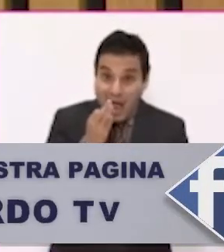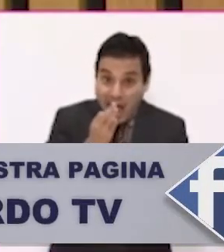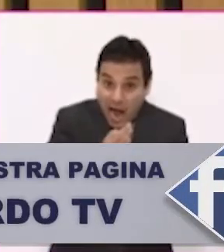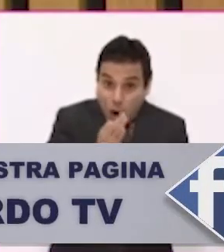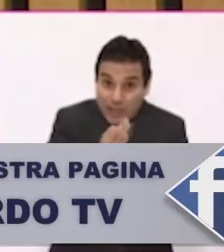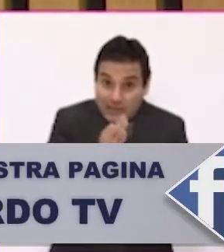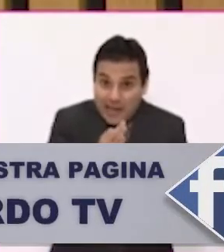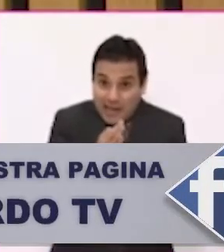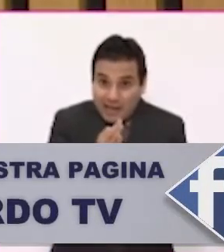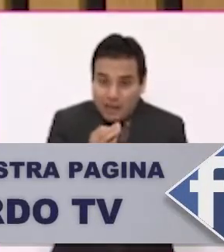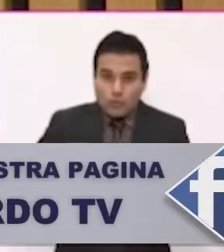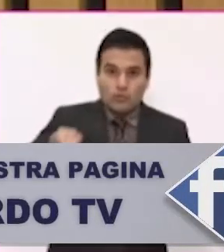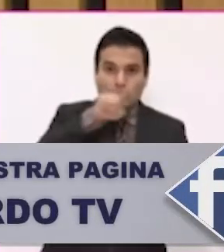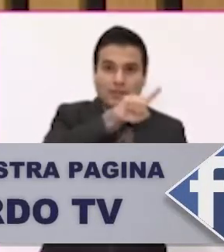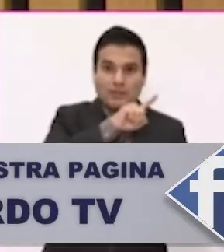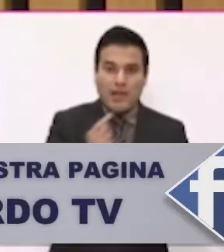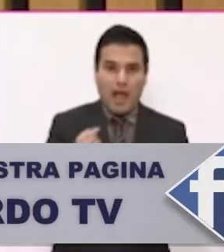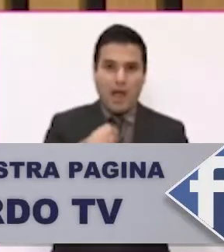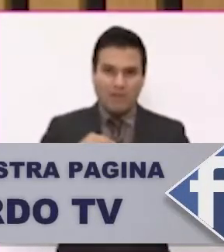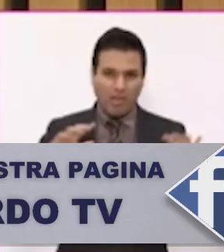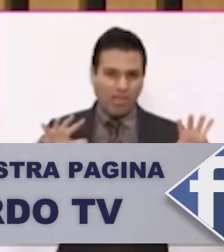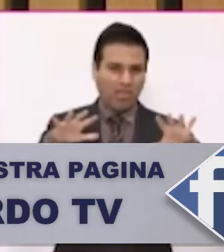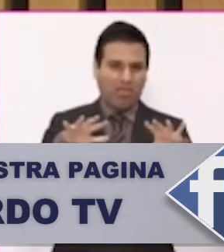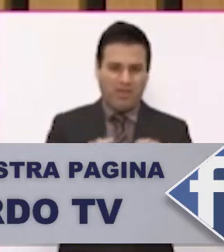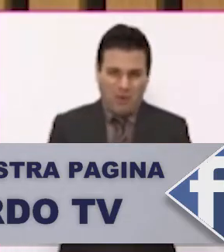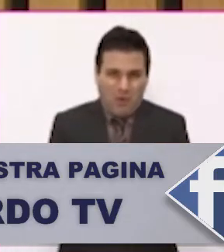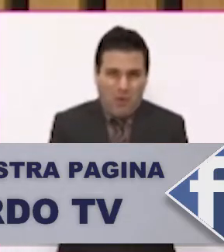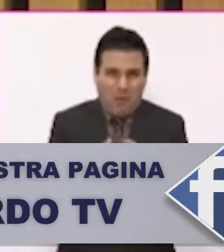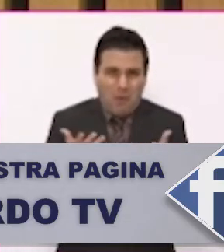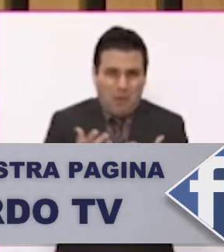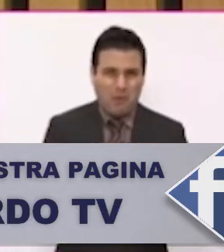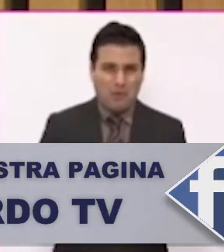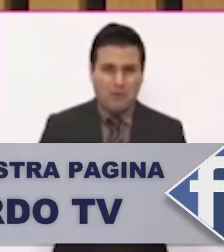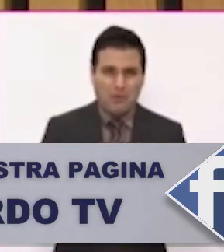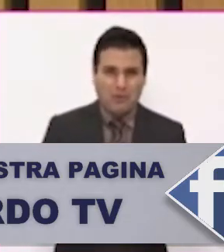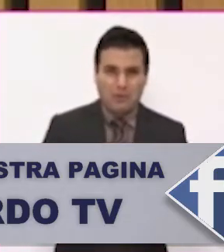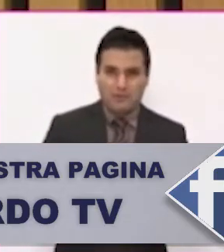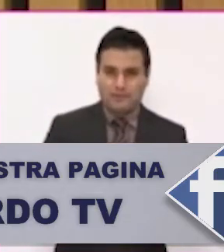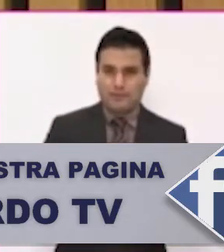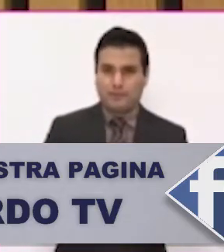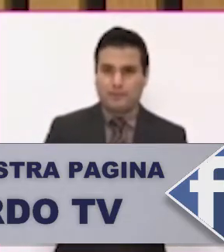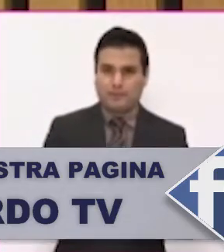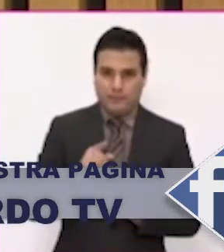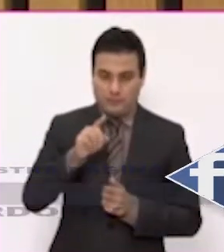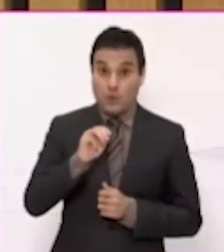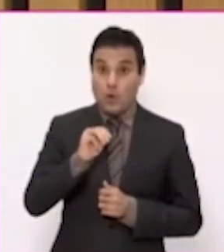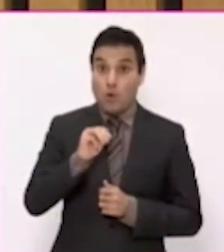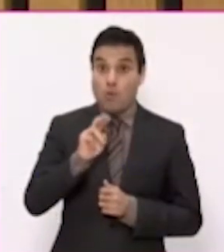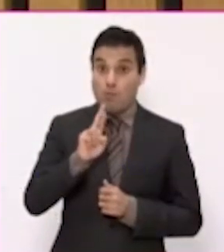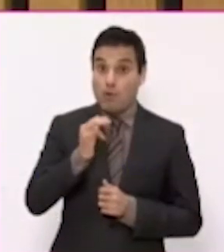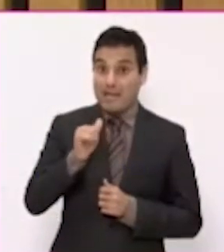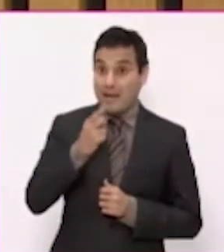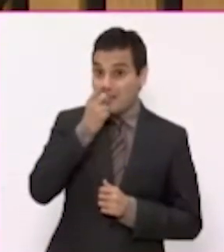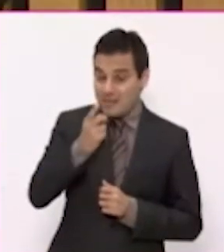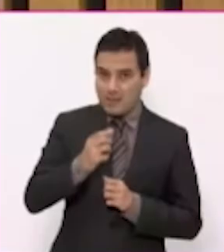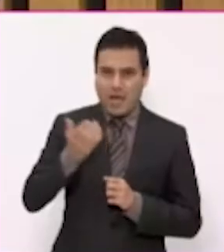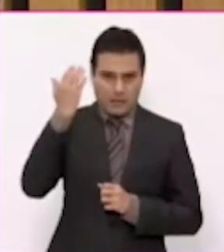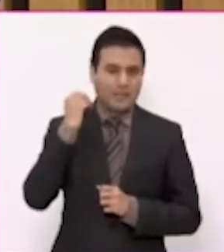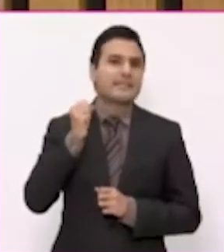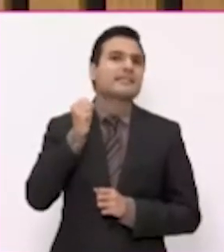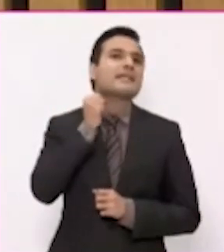tu defensa de frente y directamente. No dice Murayama, que por cierto amenazó a la senadora